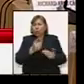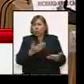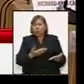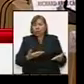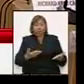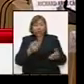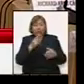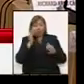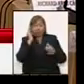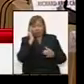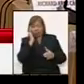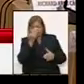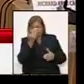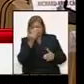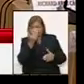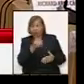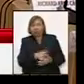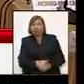¿no le parecía que